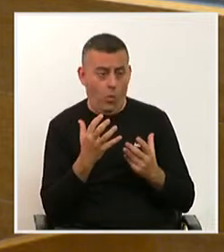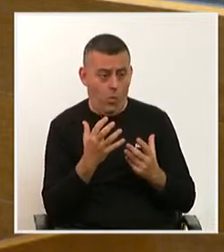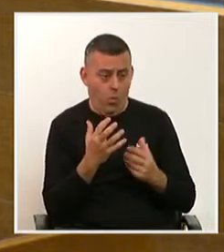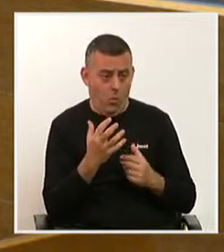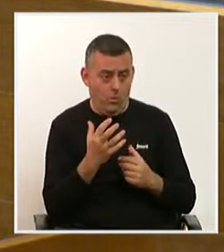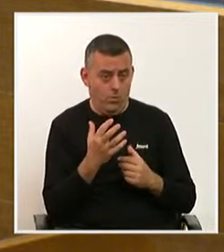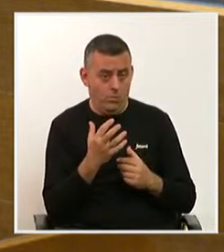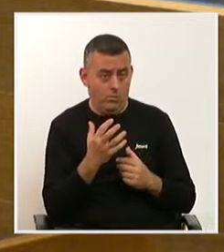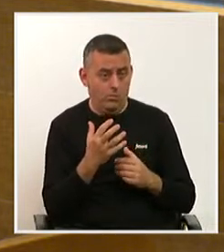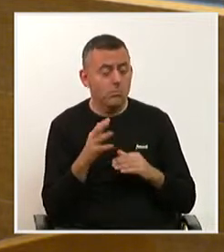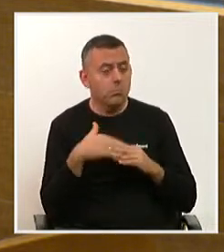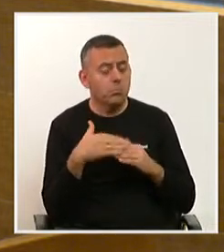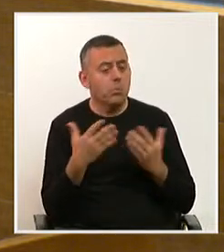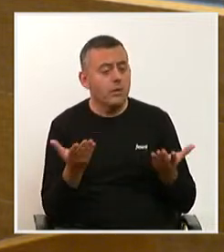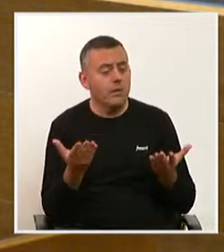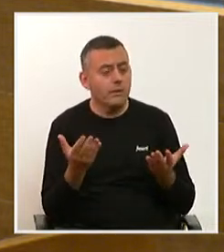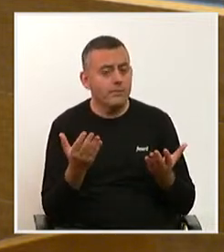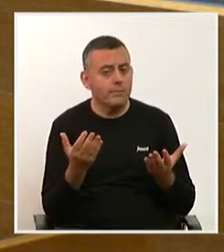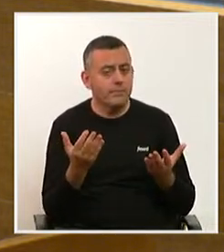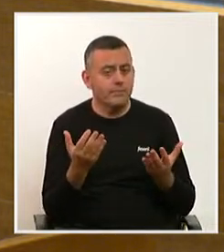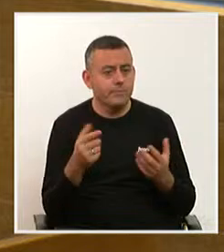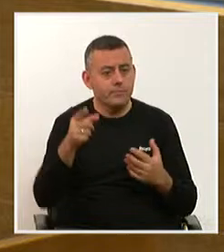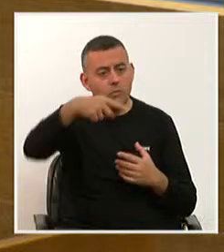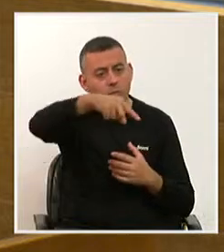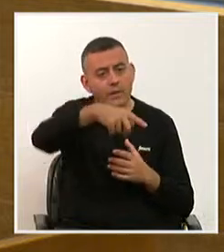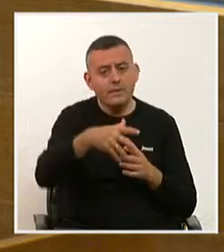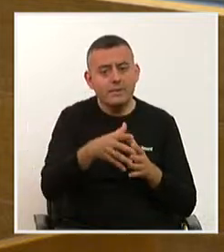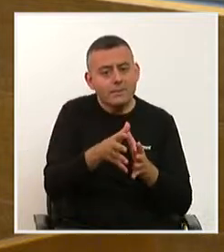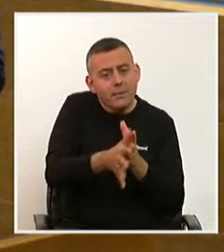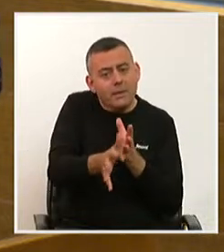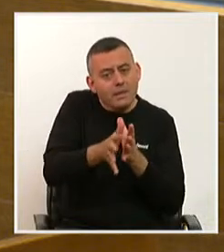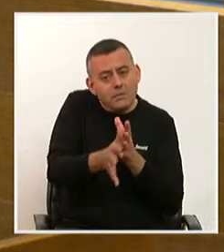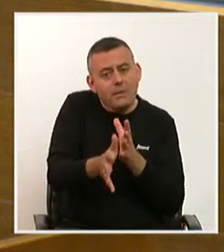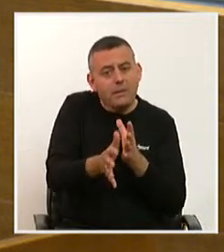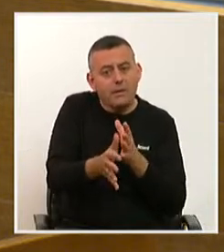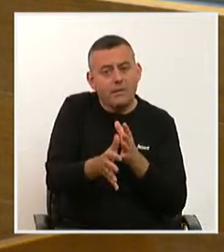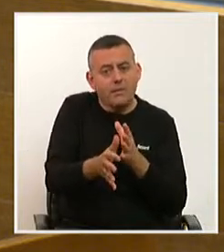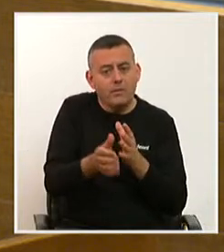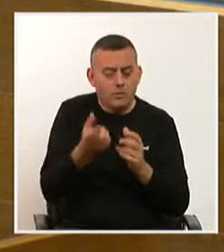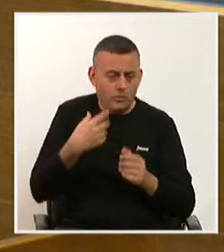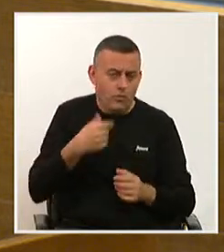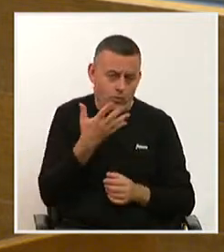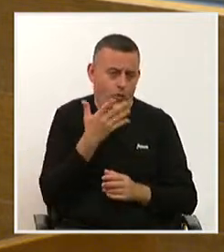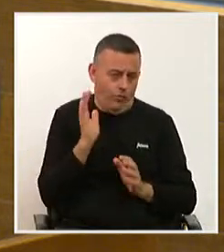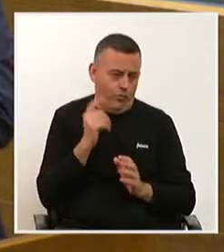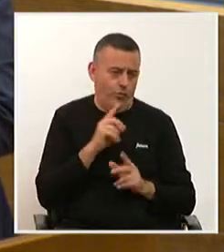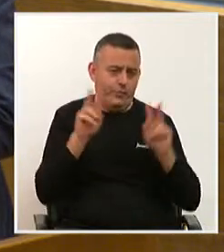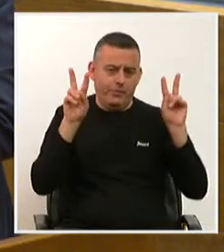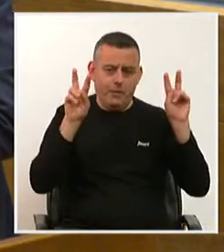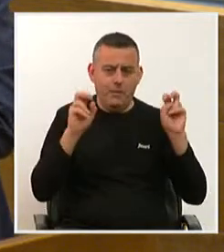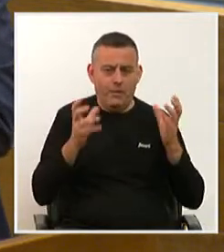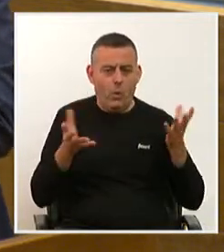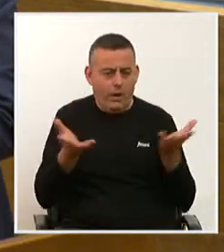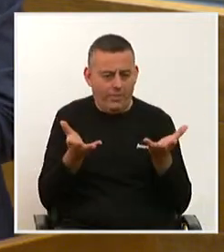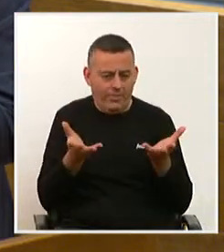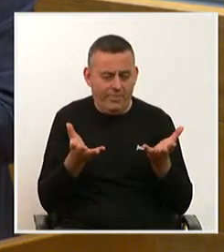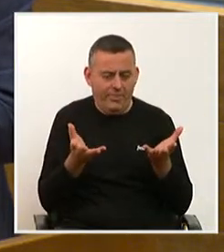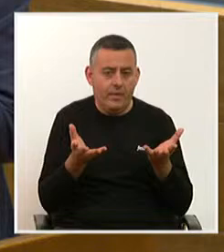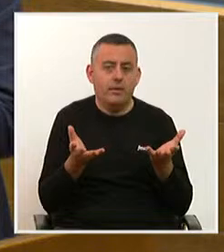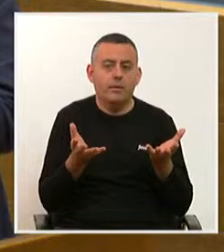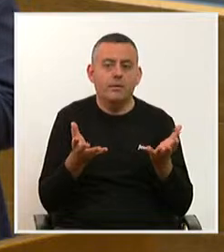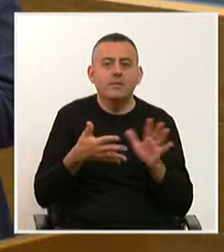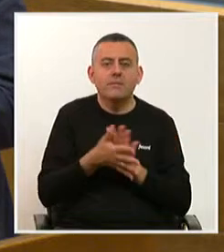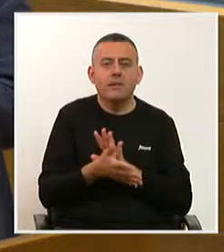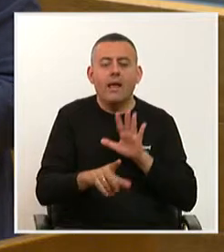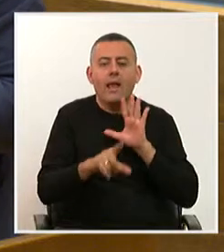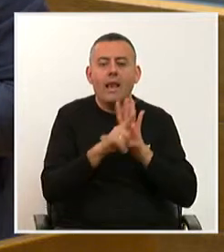Por qué el argumento que hacen ustedes para explicar esto lo conozco ya la urgencia Es que la ley estaba mal hecha Y